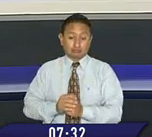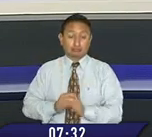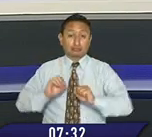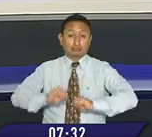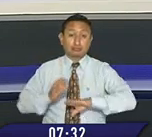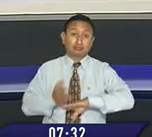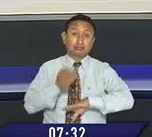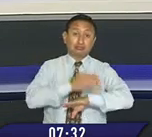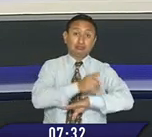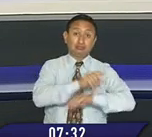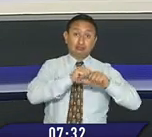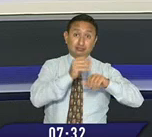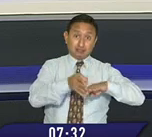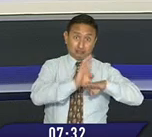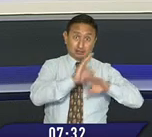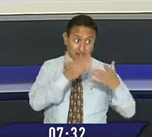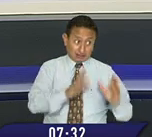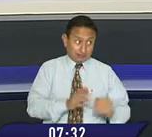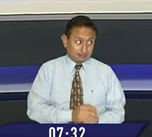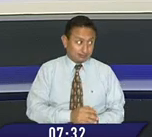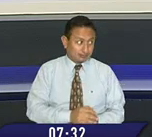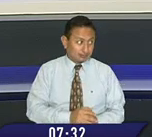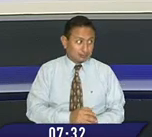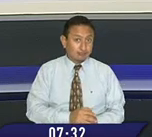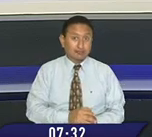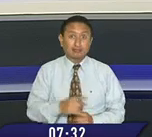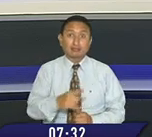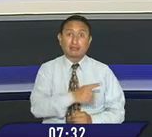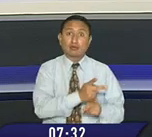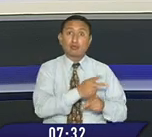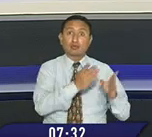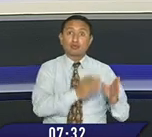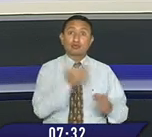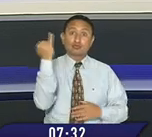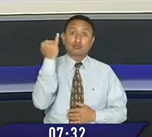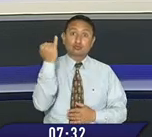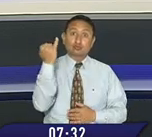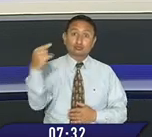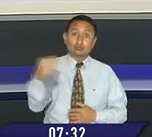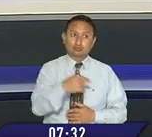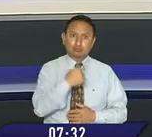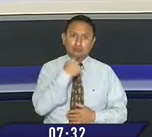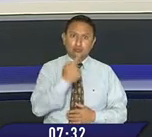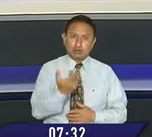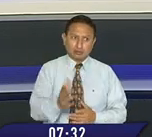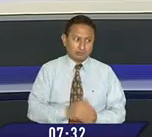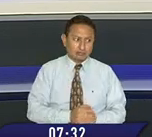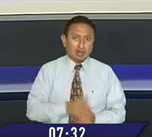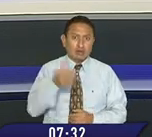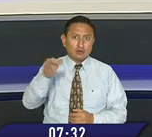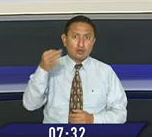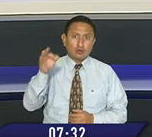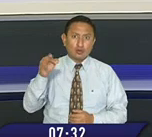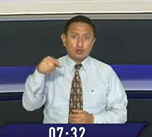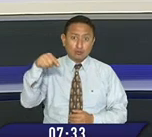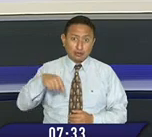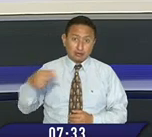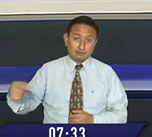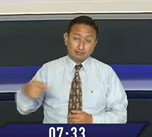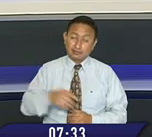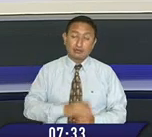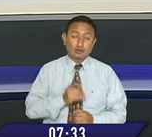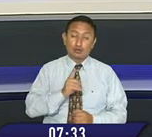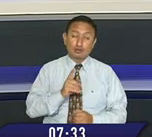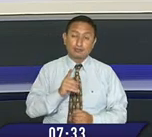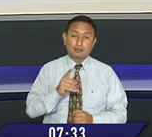Pleno Legislativo. Ante la posibilidad de varios productores e industriales, señalaron que el documento debería regresar a la comisión.